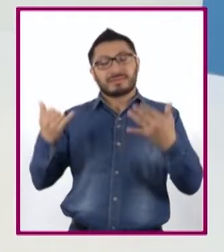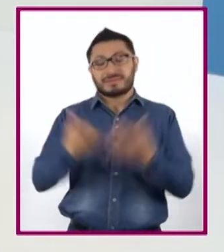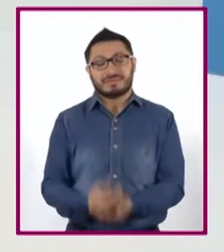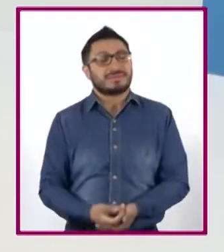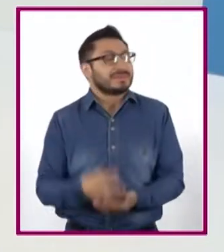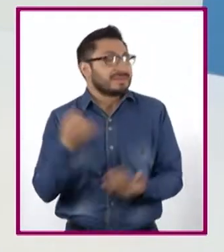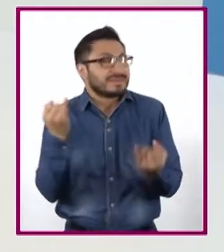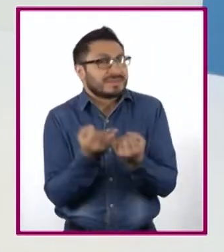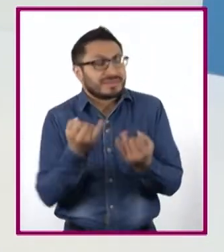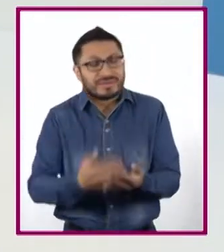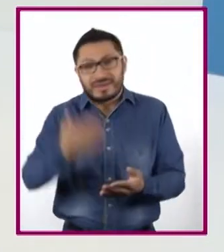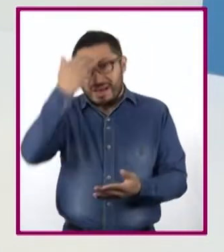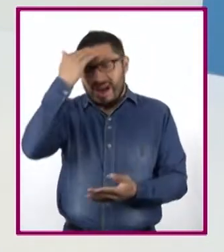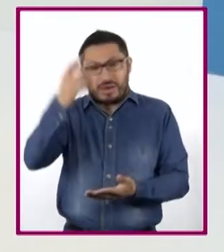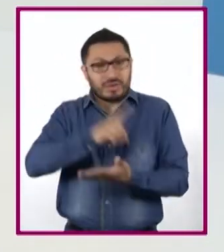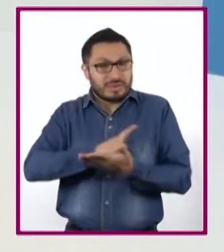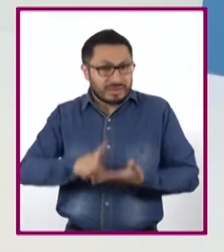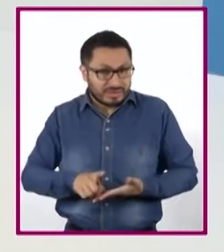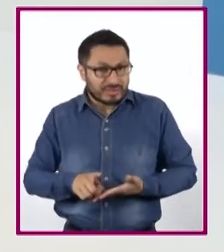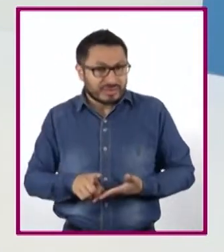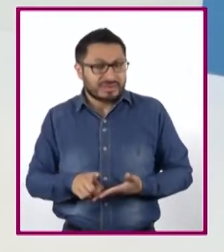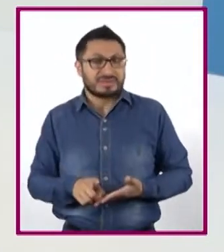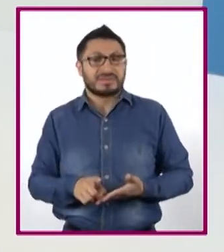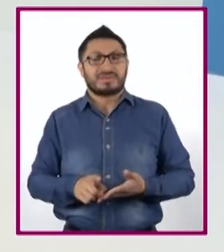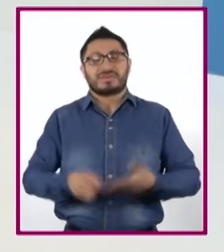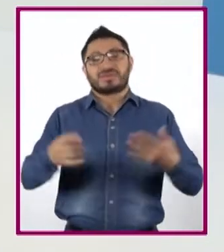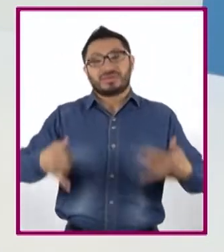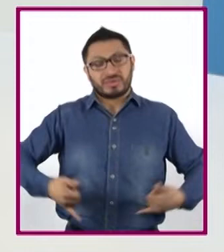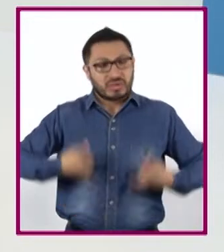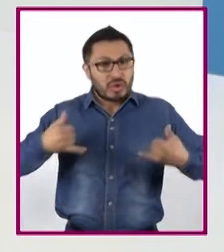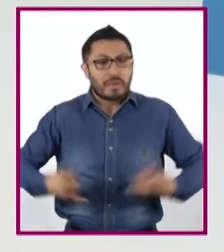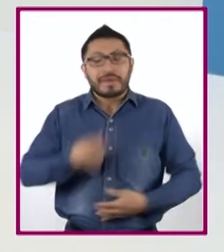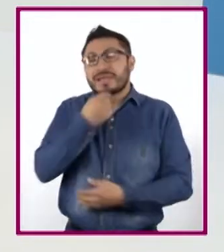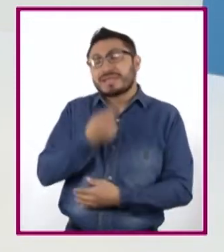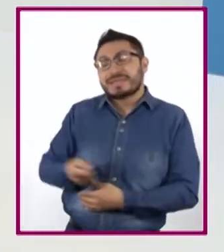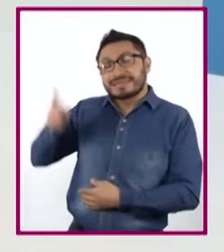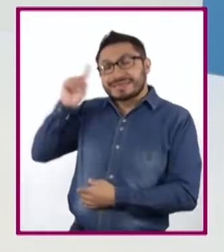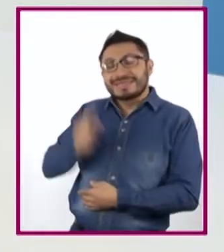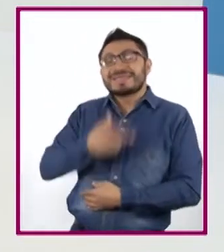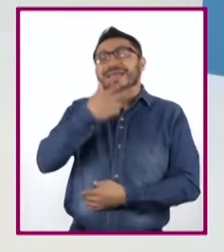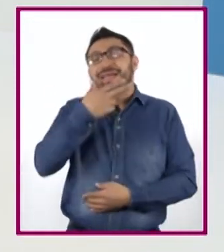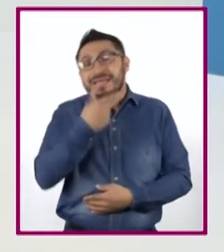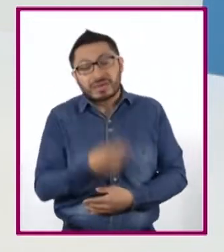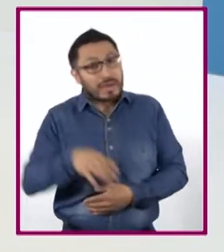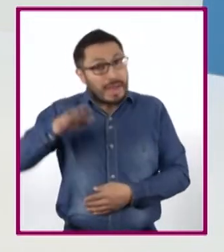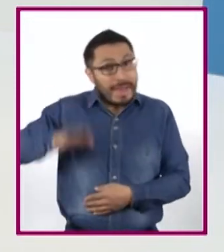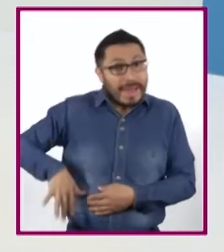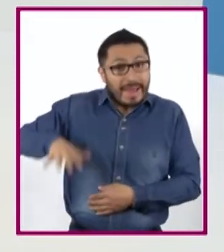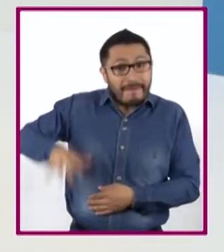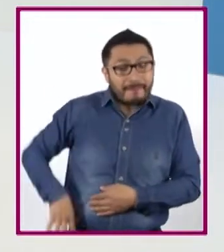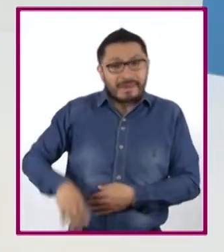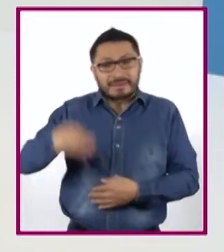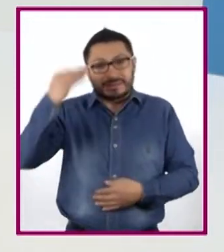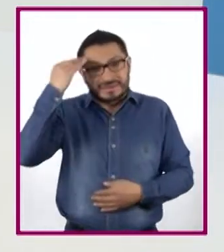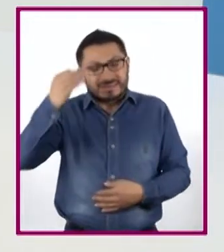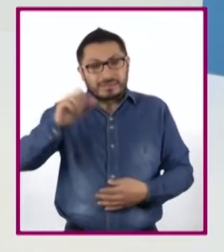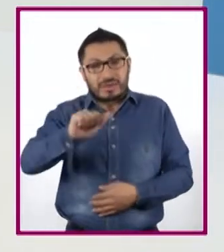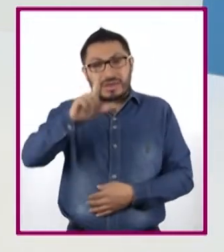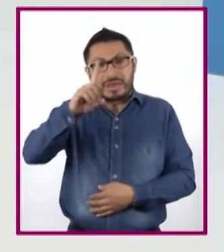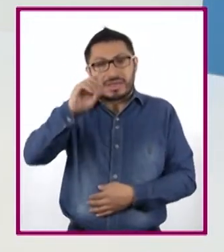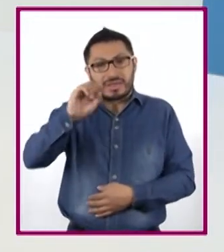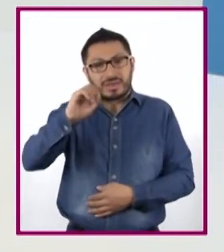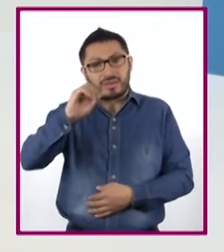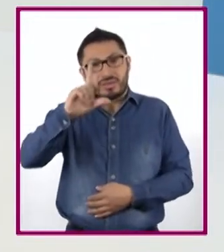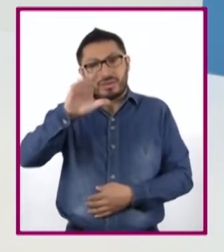derechos de las niñas y niños, jóvenes y adolescentes, y recientemente de la importancia del periodo de la adolescencia y